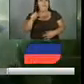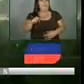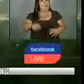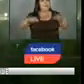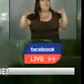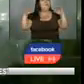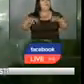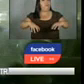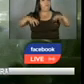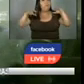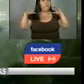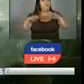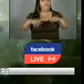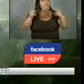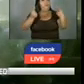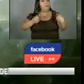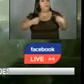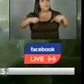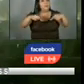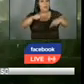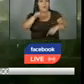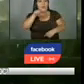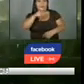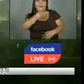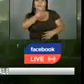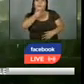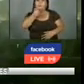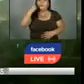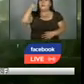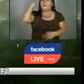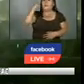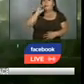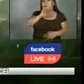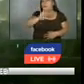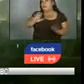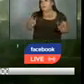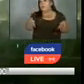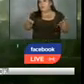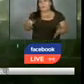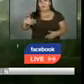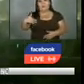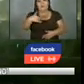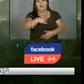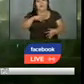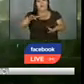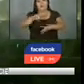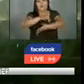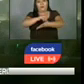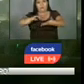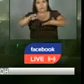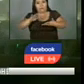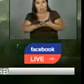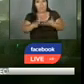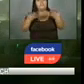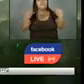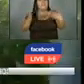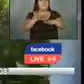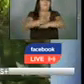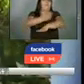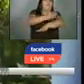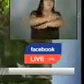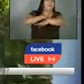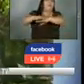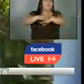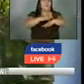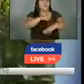las lluvias. Hay un dato importante que hay que destacar sobre esta situación y es que el Ministerio de Medio Ambiente y Recursos Naturales ya había anunciado